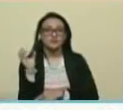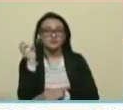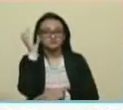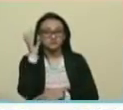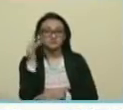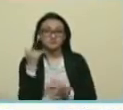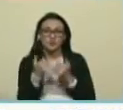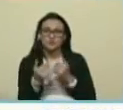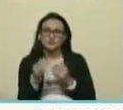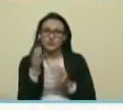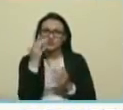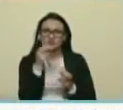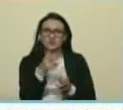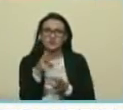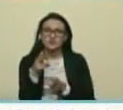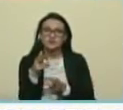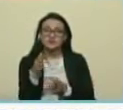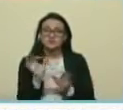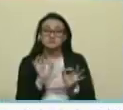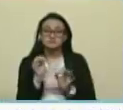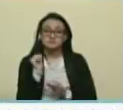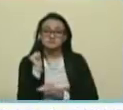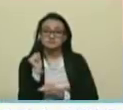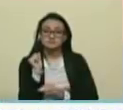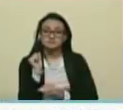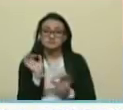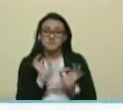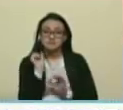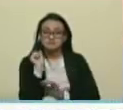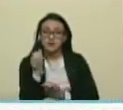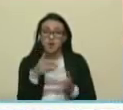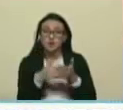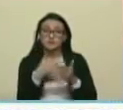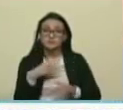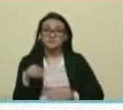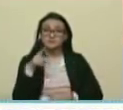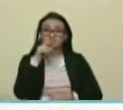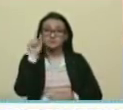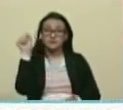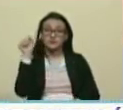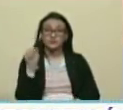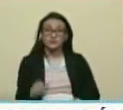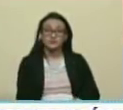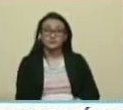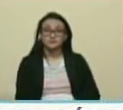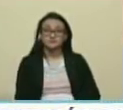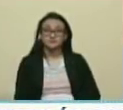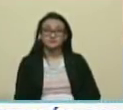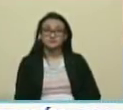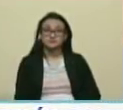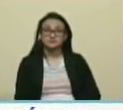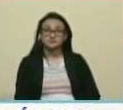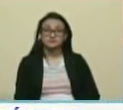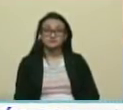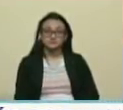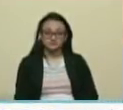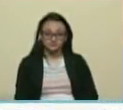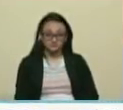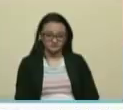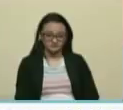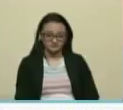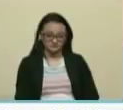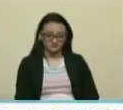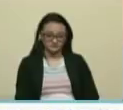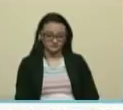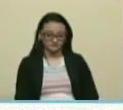acto terrorista, el intento de magnicidio frustrado contra el presidente constitucional de la República Bolivariana de Venezuela,